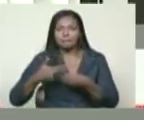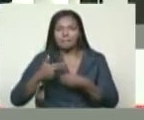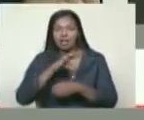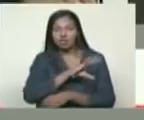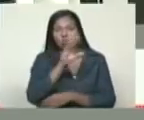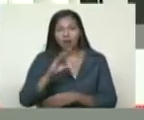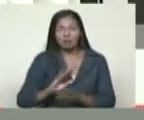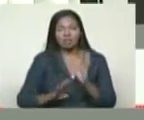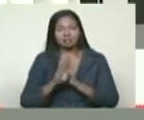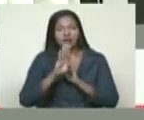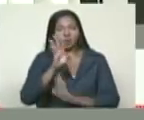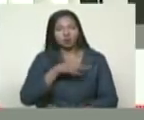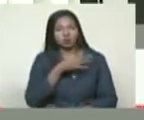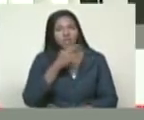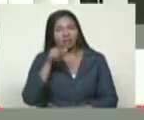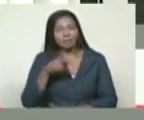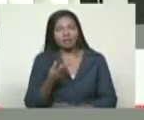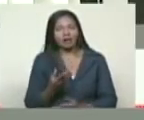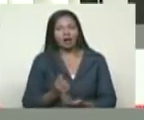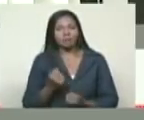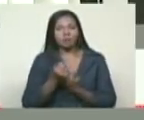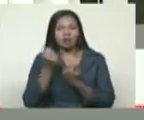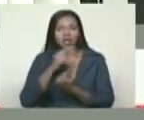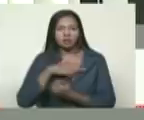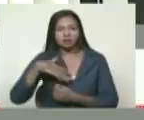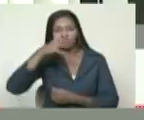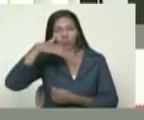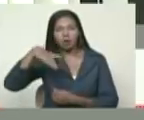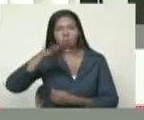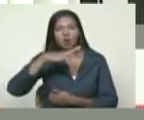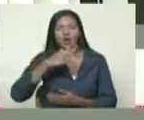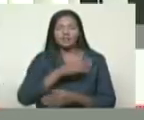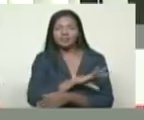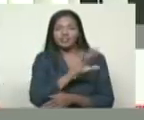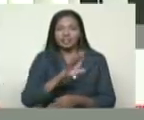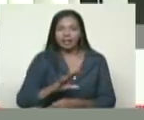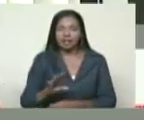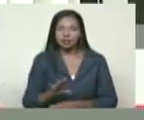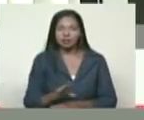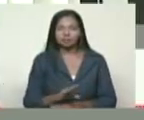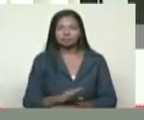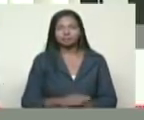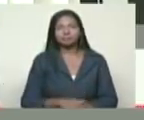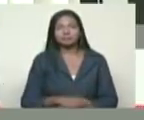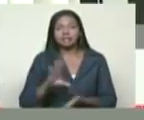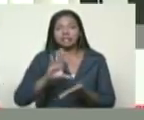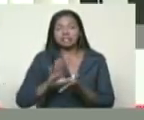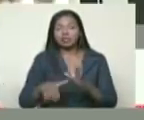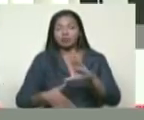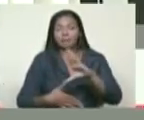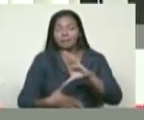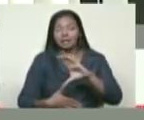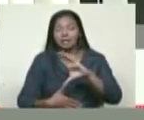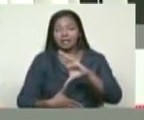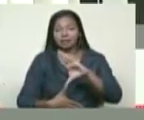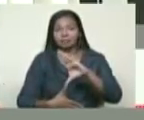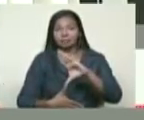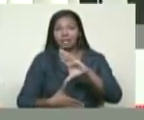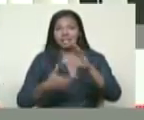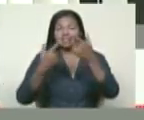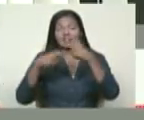el desarrollo social de nuestros pueblos del Caribe y de Centroamérica. Es otro tipo de